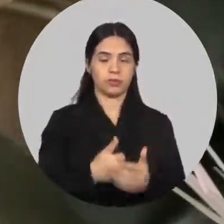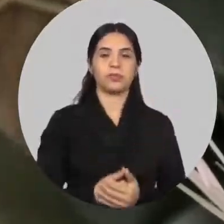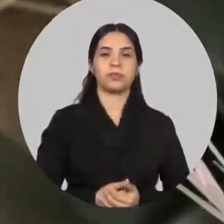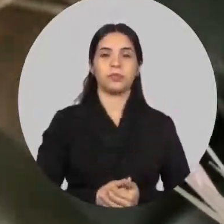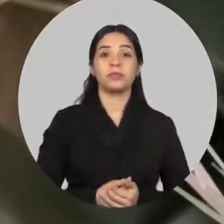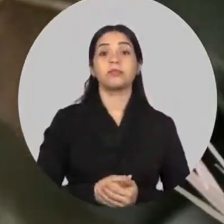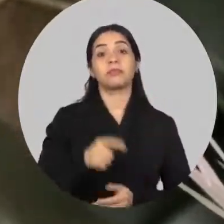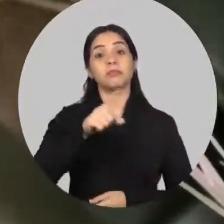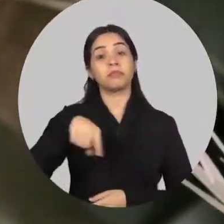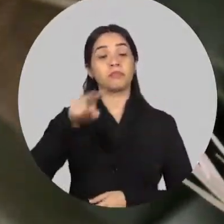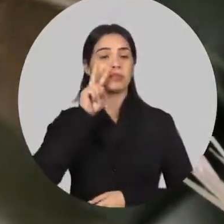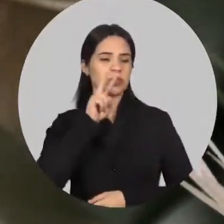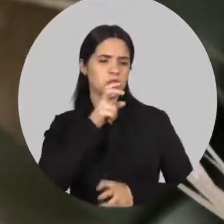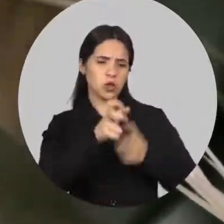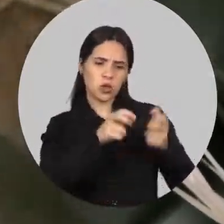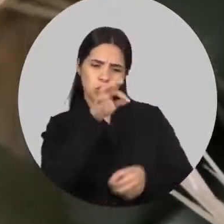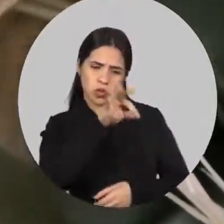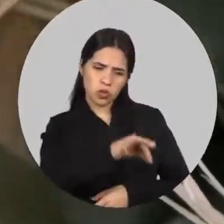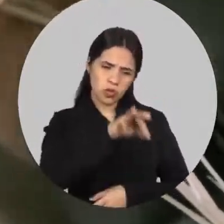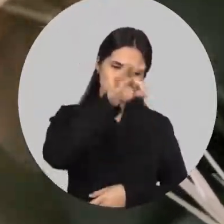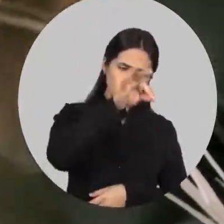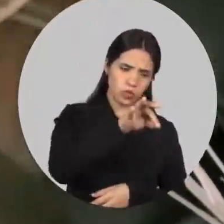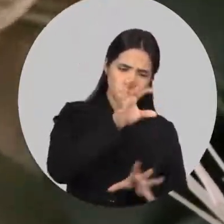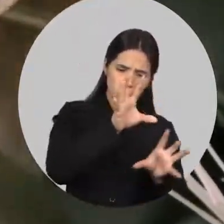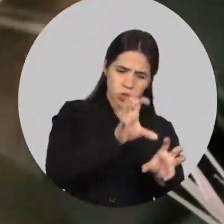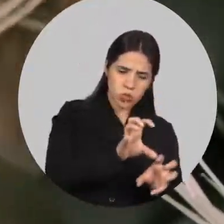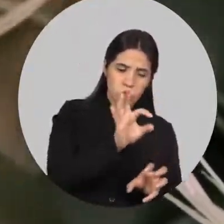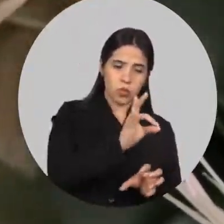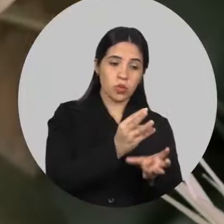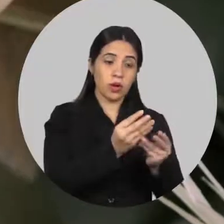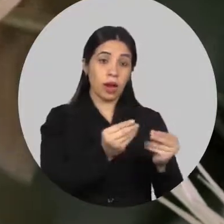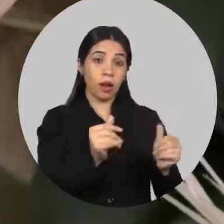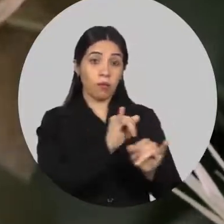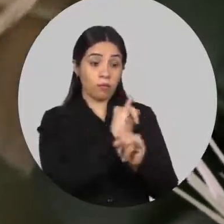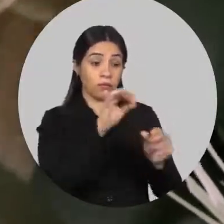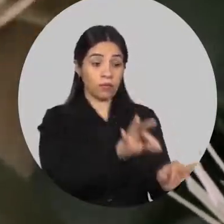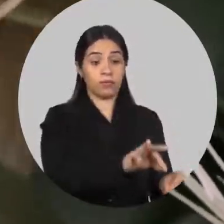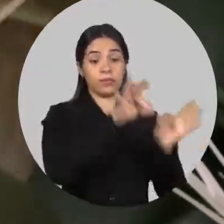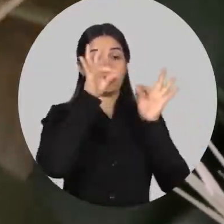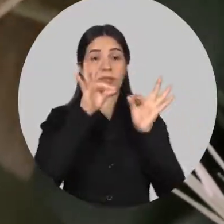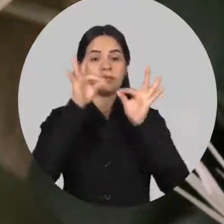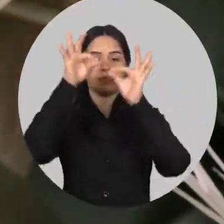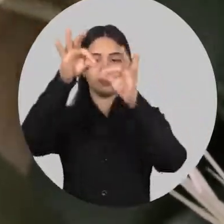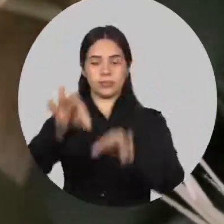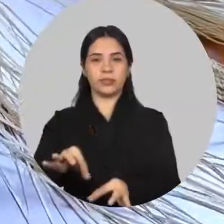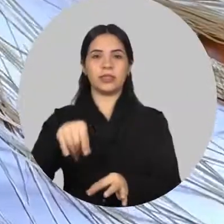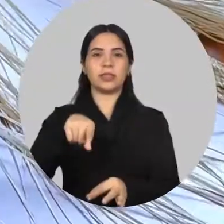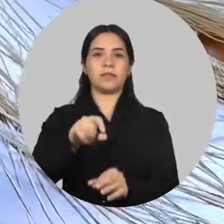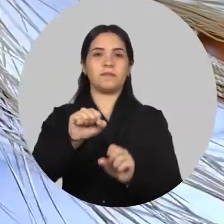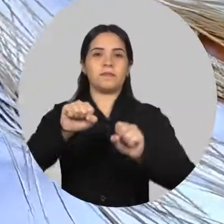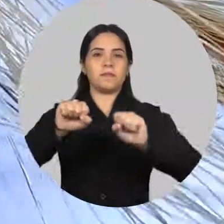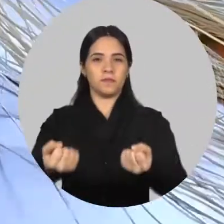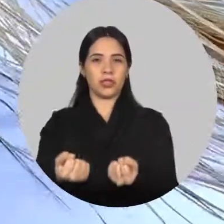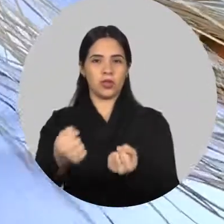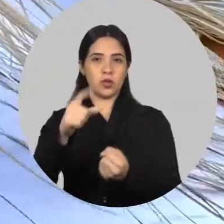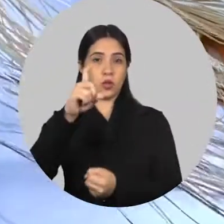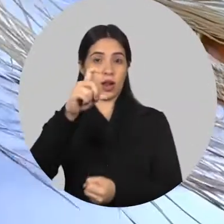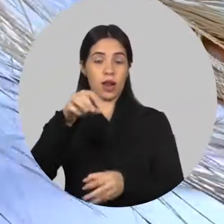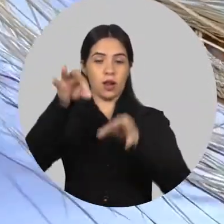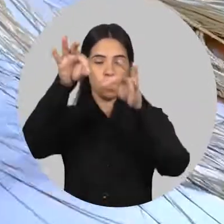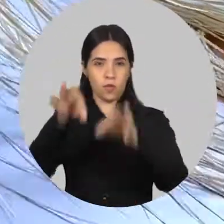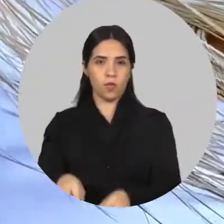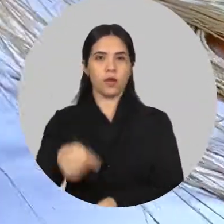Uno va viendo el color que uno desea, luego retira eso y mete en agua fría, como para hacer el sello de la